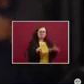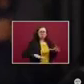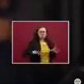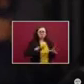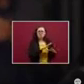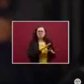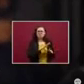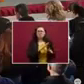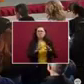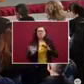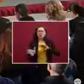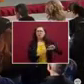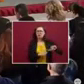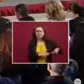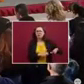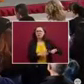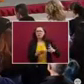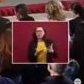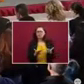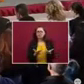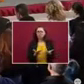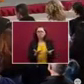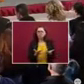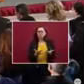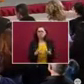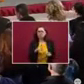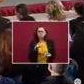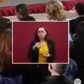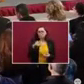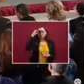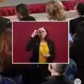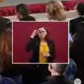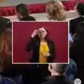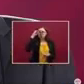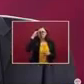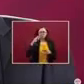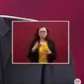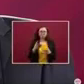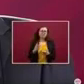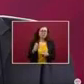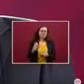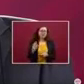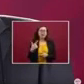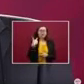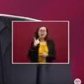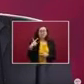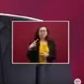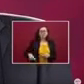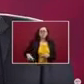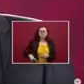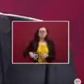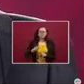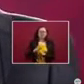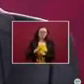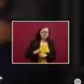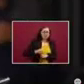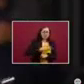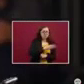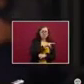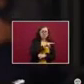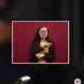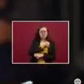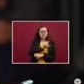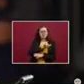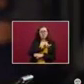dijo hace unos momentos, precisamente lo anunció el señor Marcelo Ebrard, que estaba en la conferencia junto con el